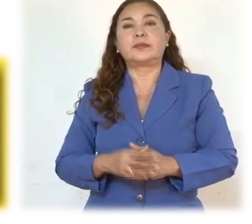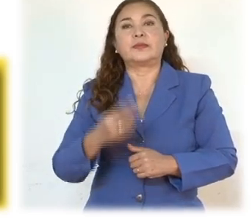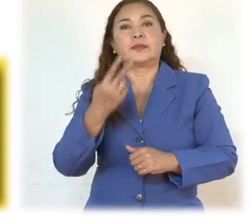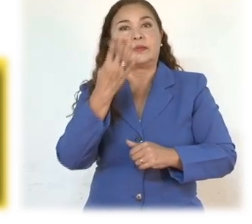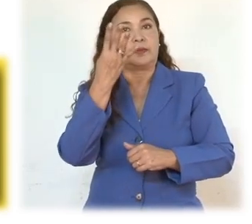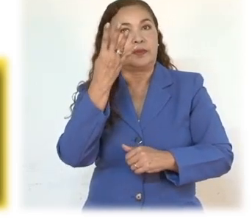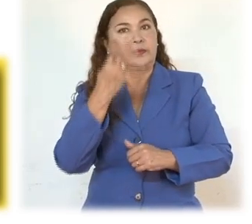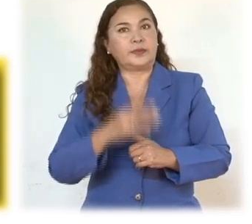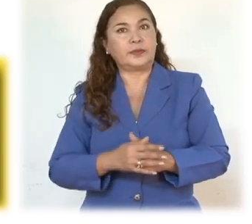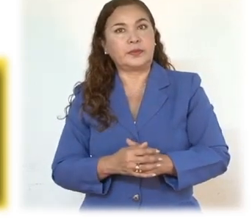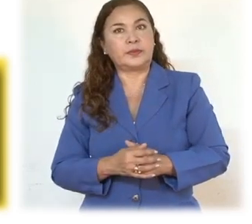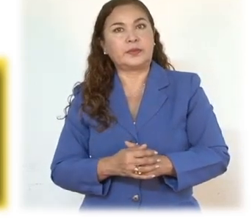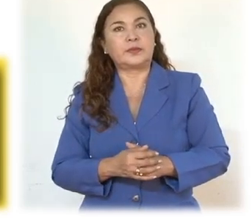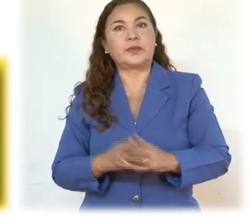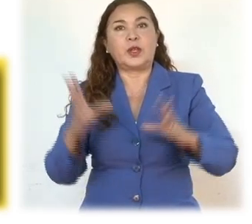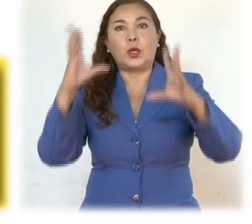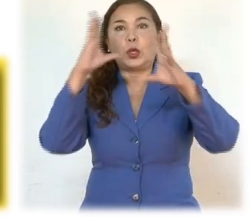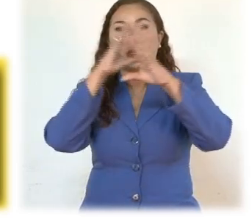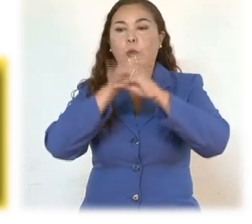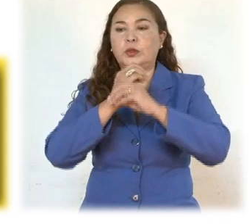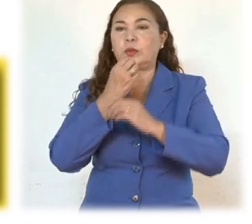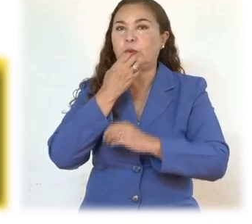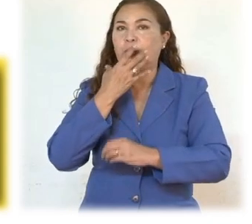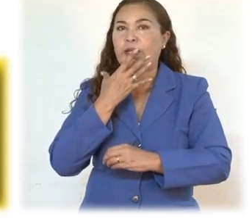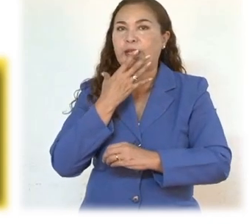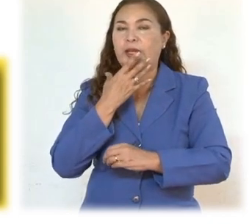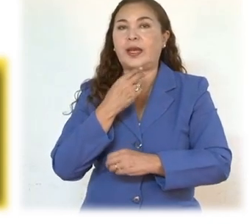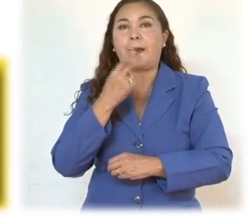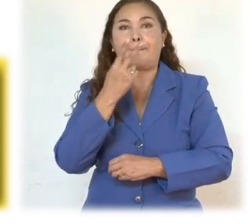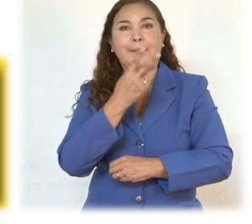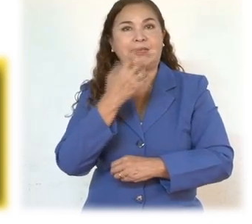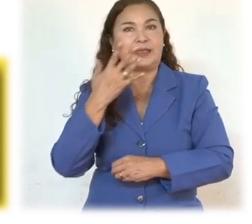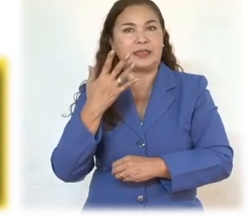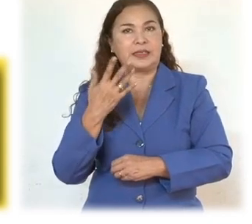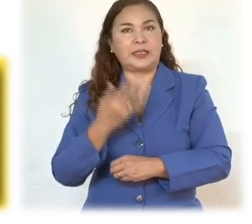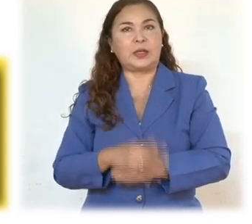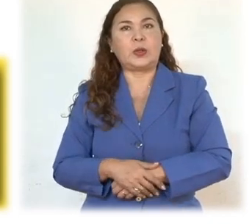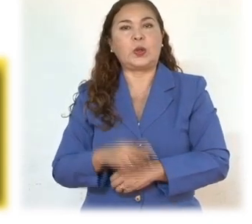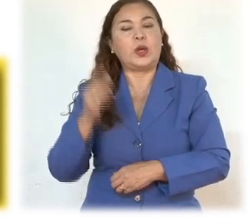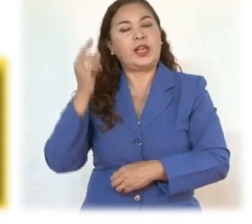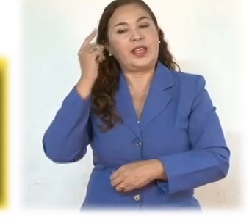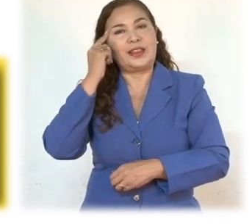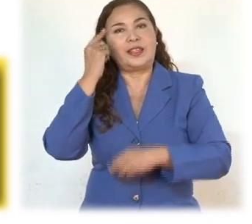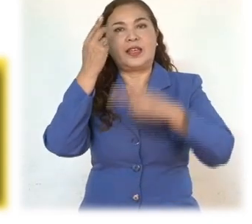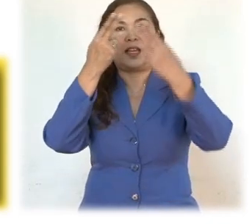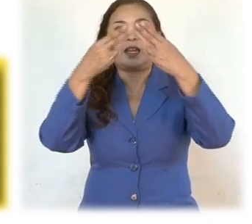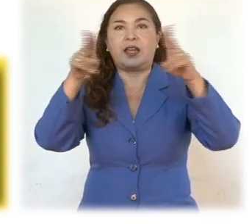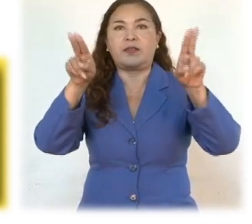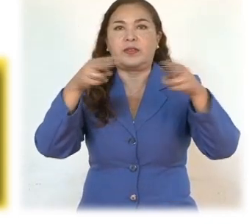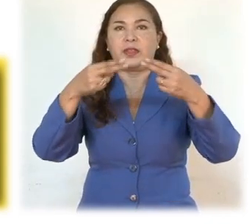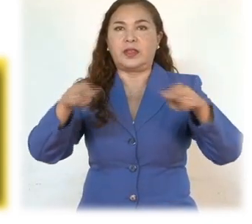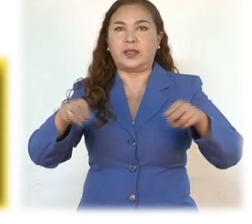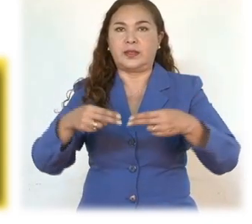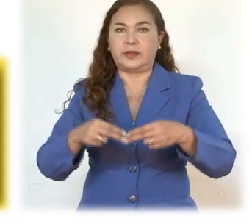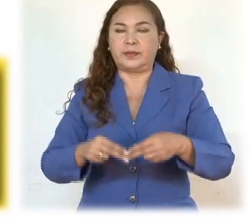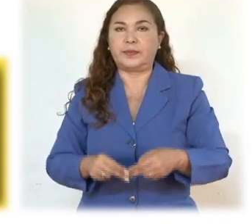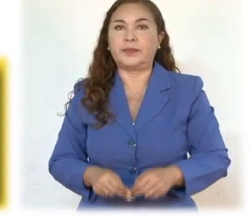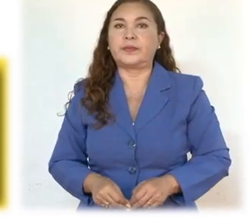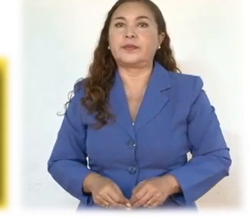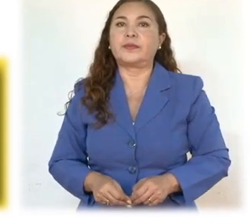día 24 Nochebuena día 25 día de la